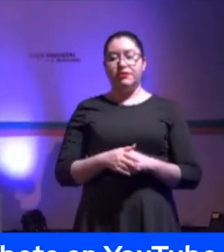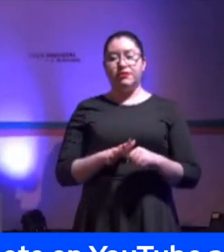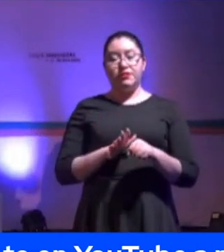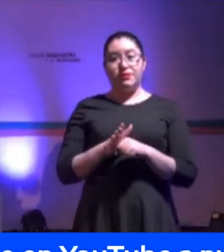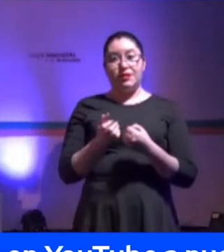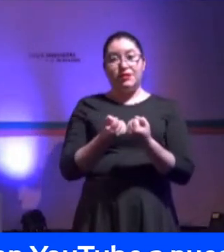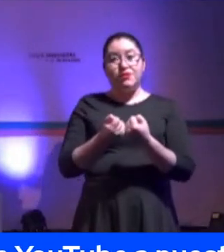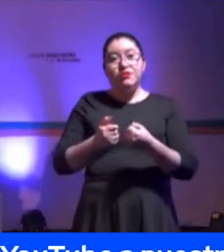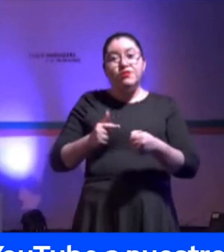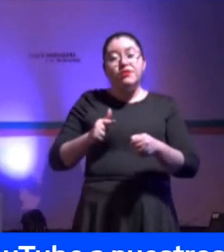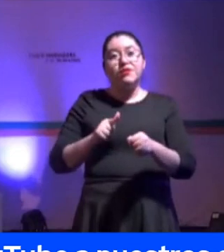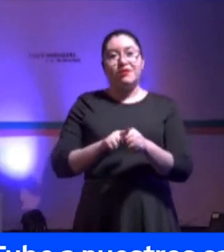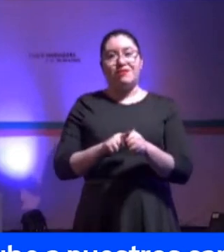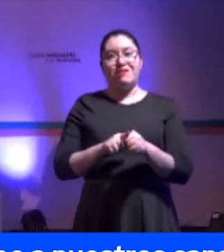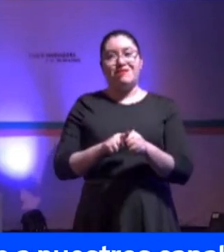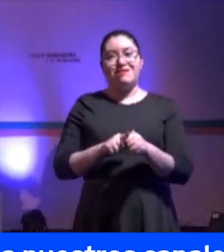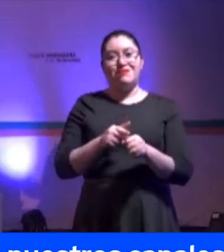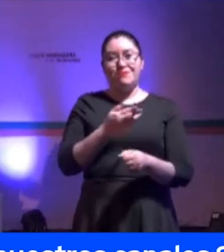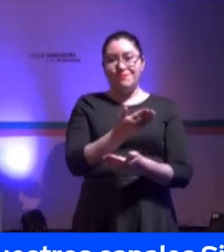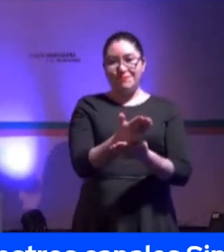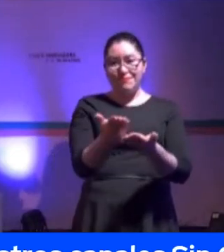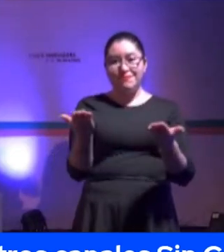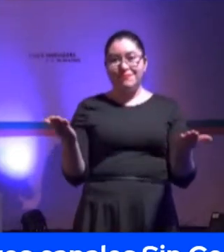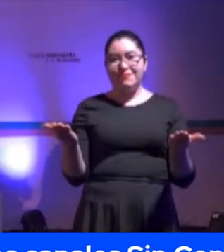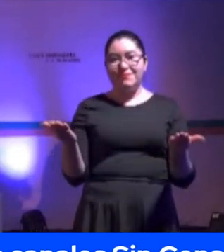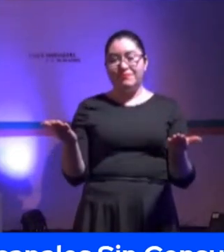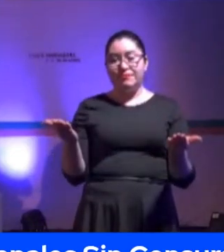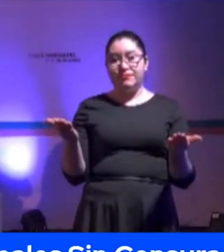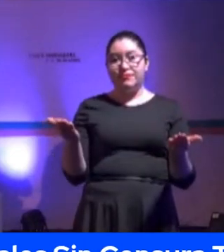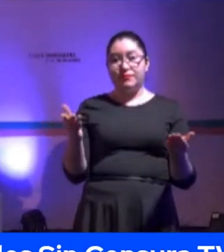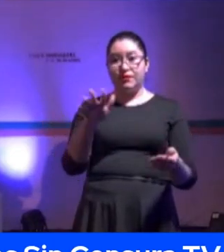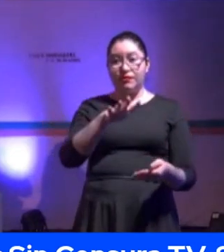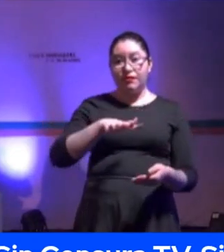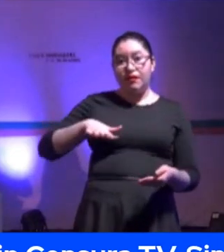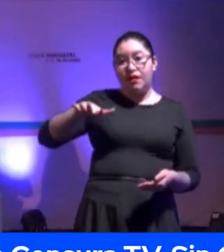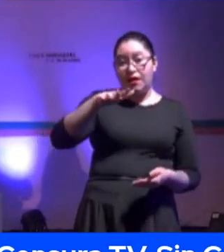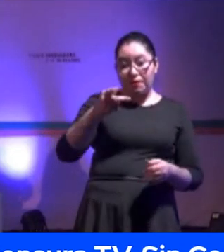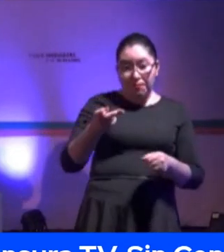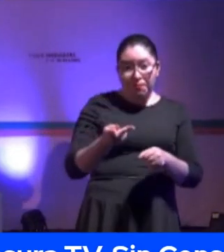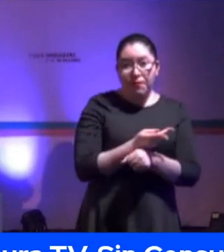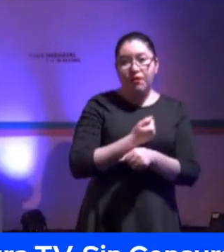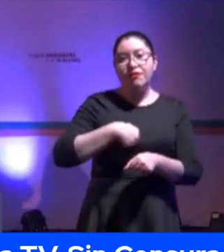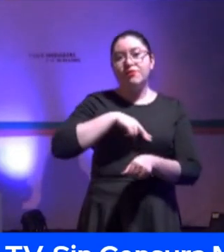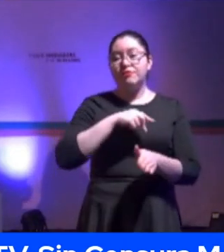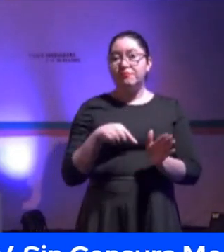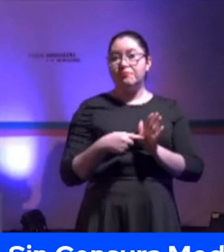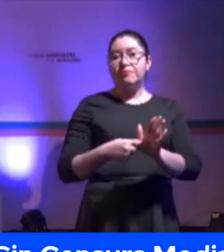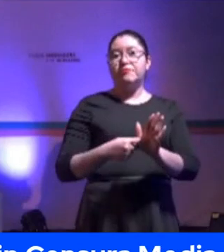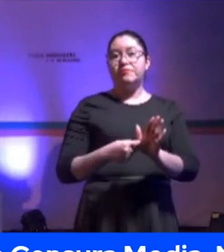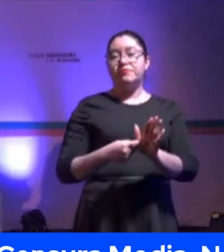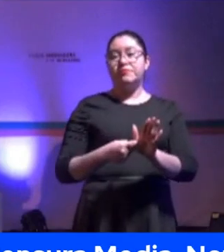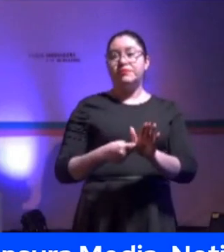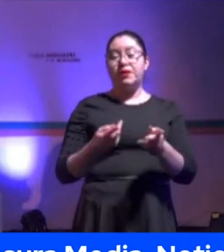la sociedad, desde ustedes, desde lo que esté pasando en la sociedad. Hay mucha gente contenta con